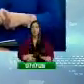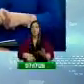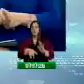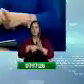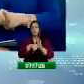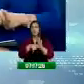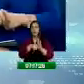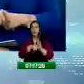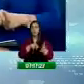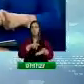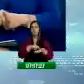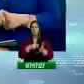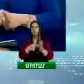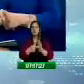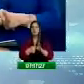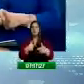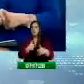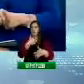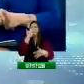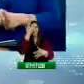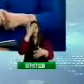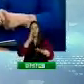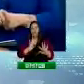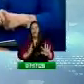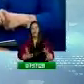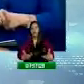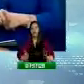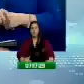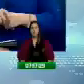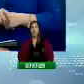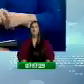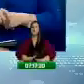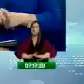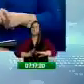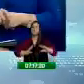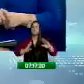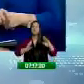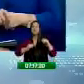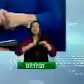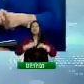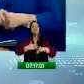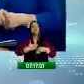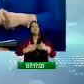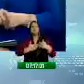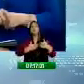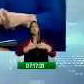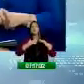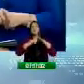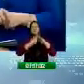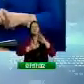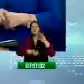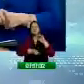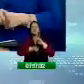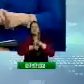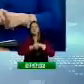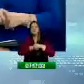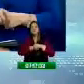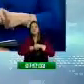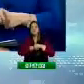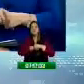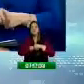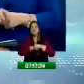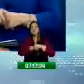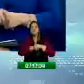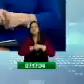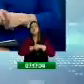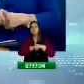comprobar seguir todos los protocolos que estaban en el aislamiento por unos días